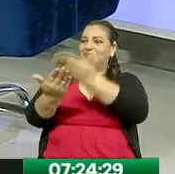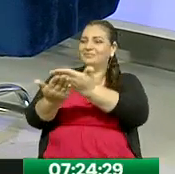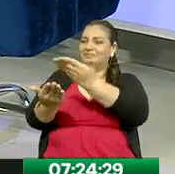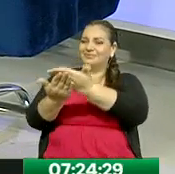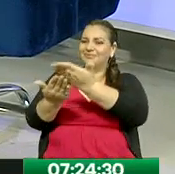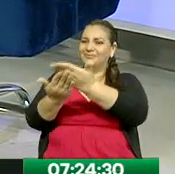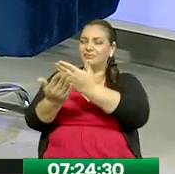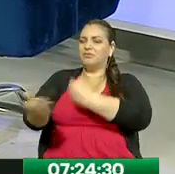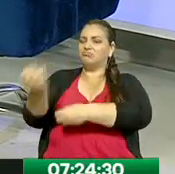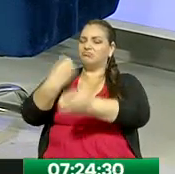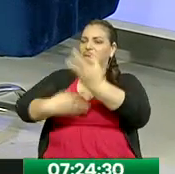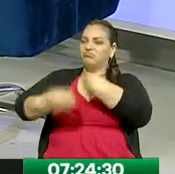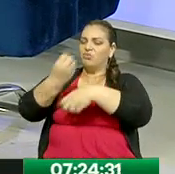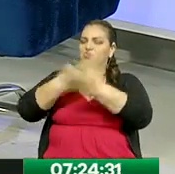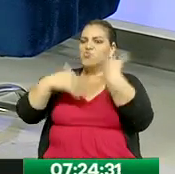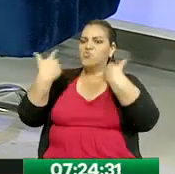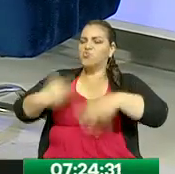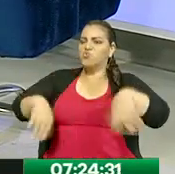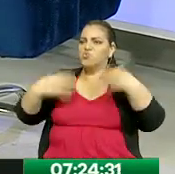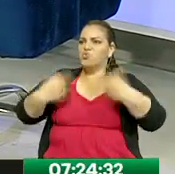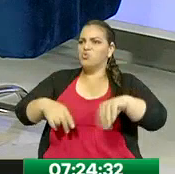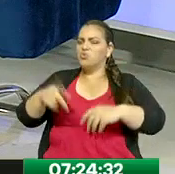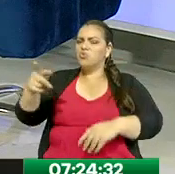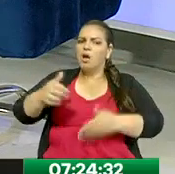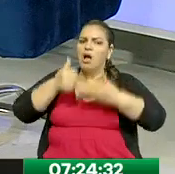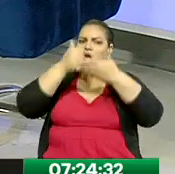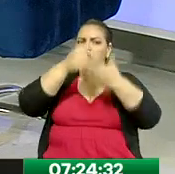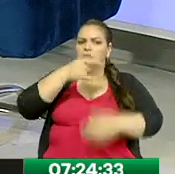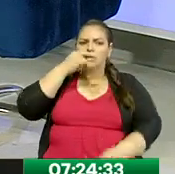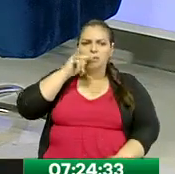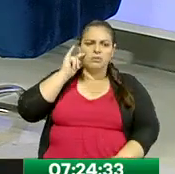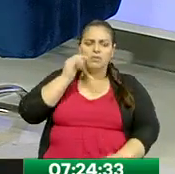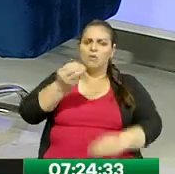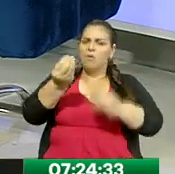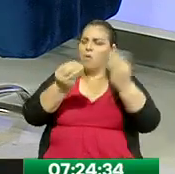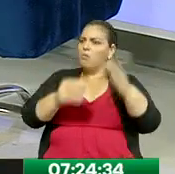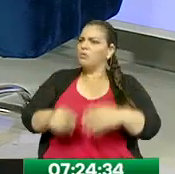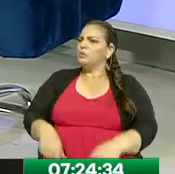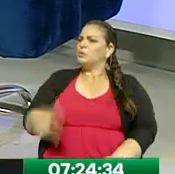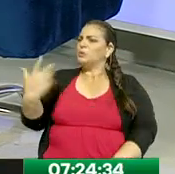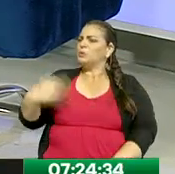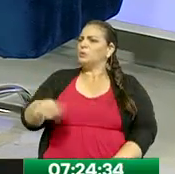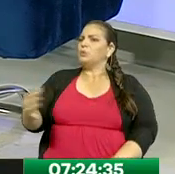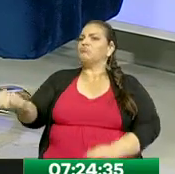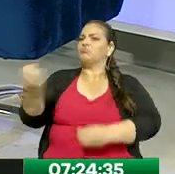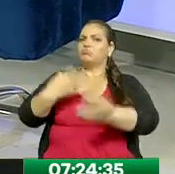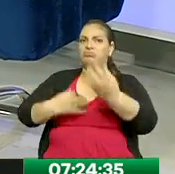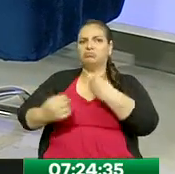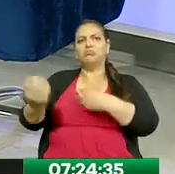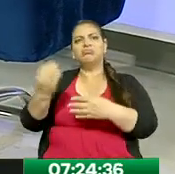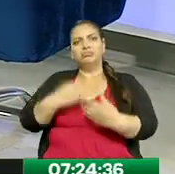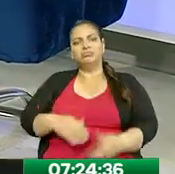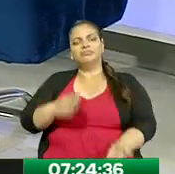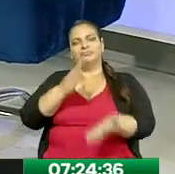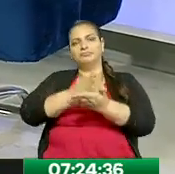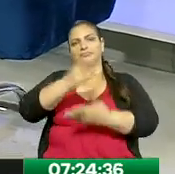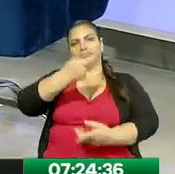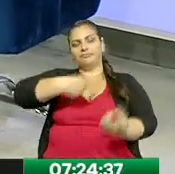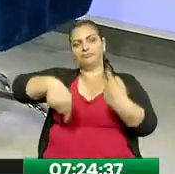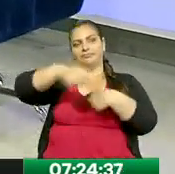compartido su experiencia de vida que busca cambiar y que reflexionemos sobre el tema. Vamos a una pausa y ya regresamos.